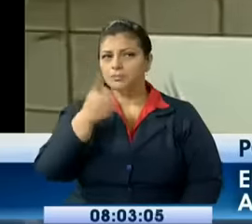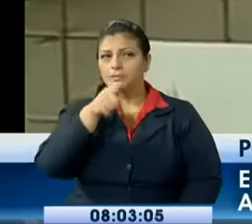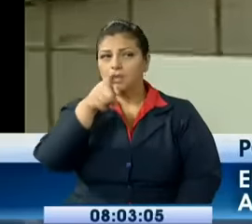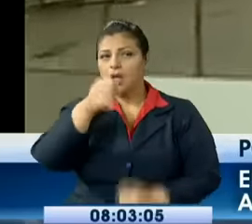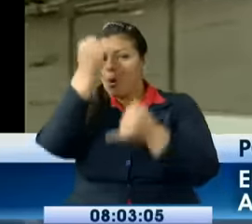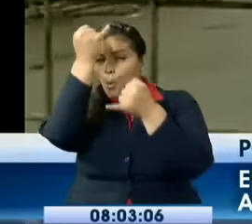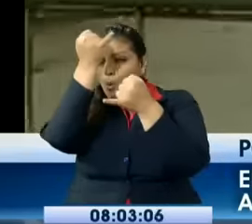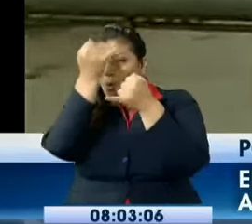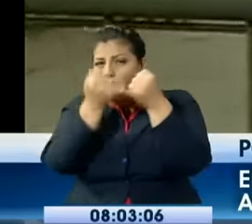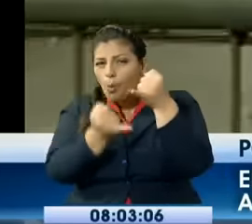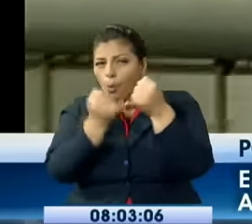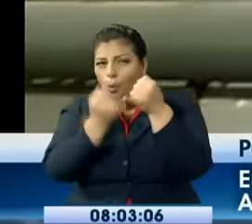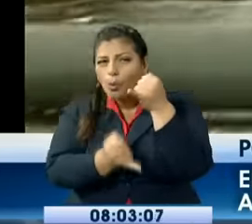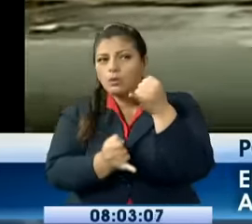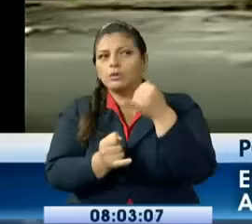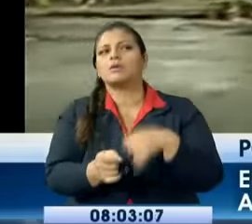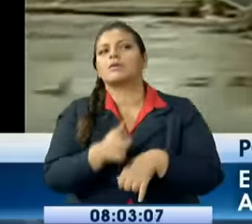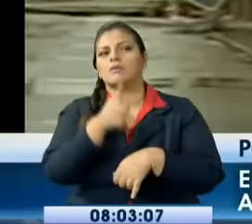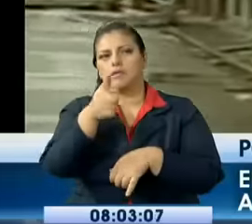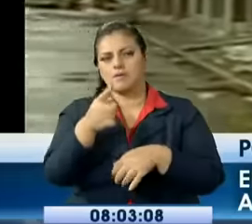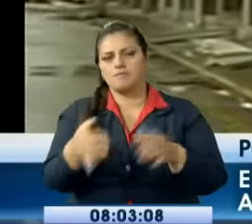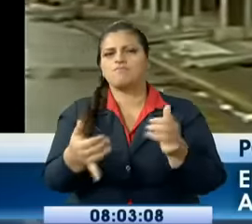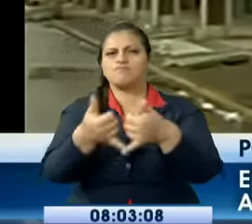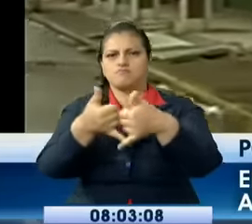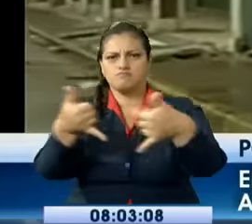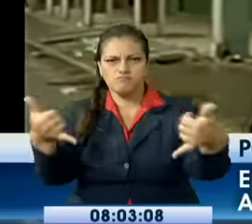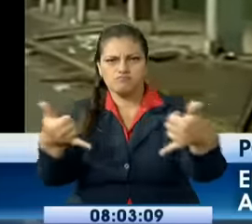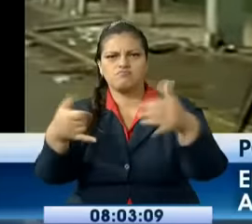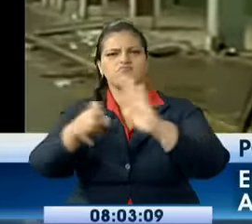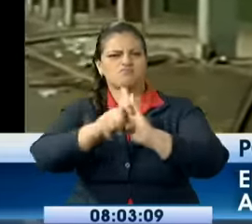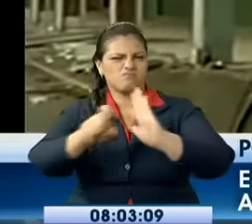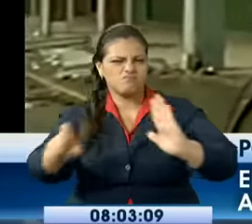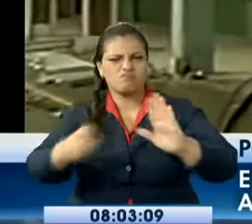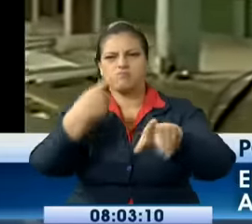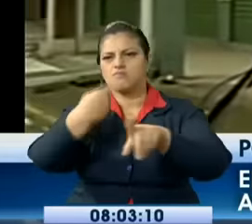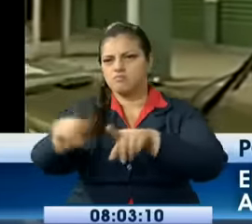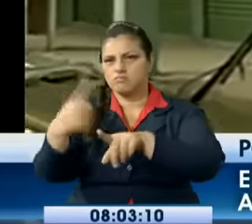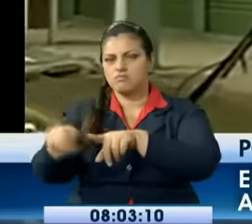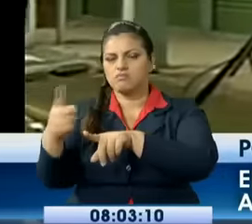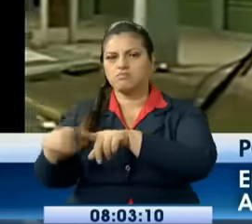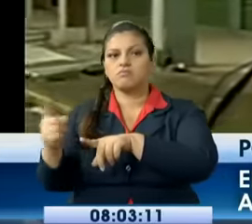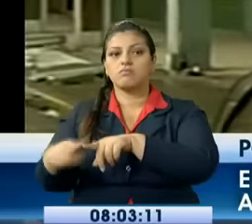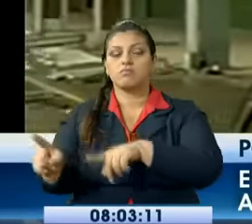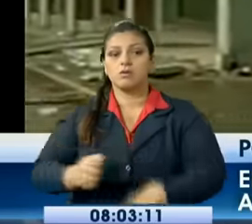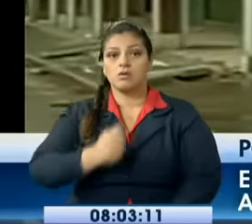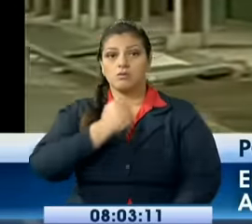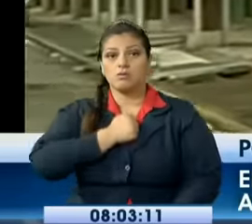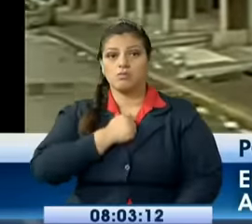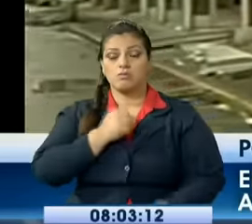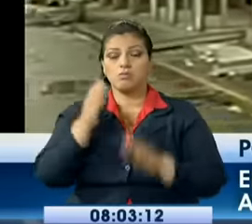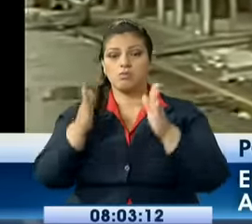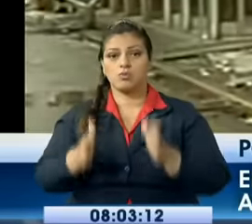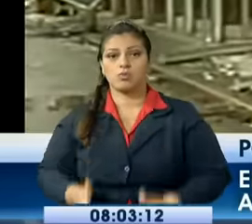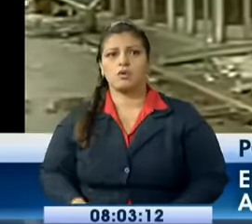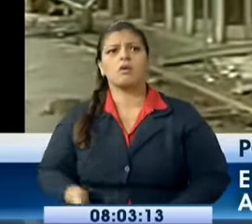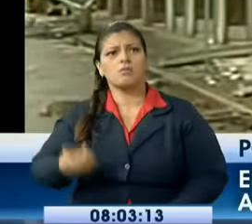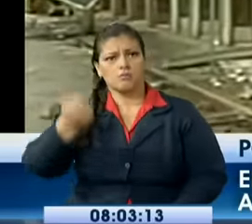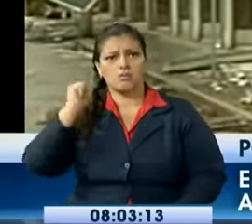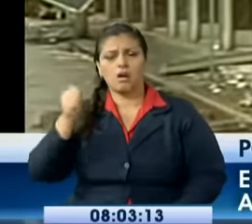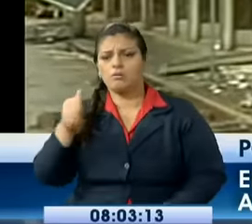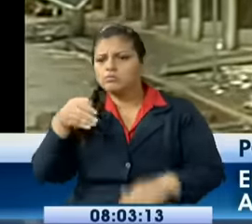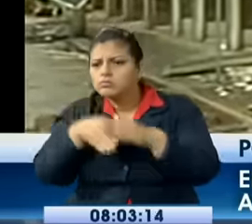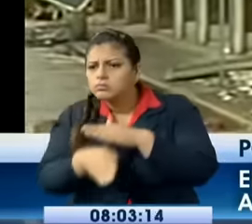varios locales comerciales. Algunos propietarios, incluso de domicilios, la tarde de ayer ya se encontraban adentro haciendo